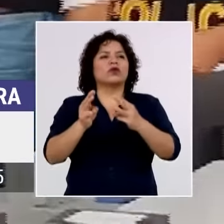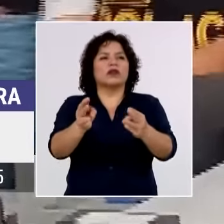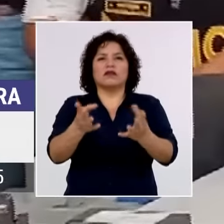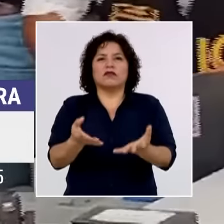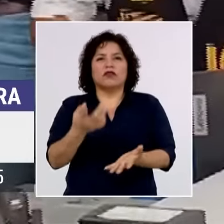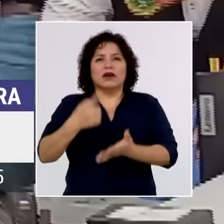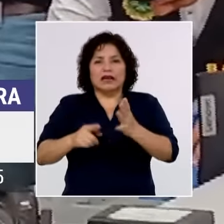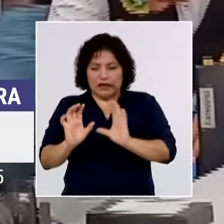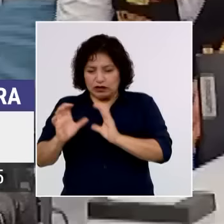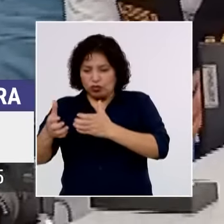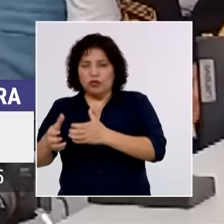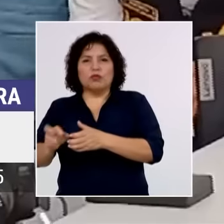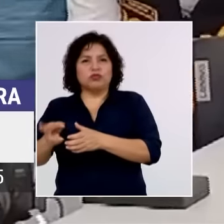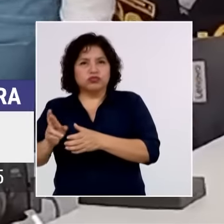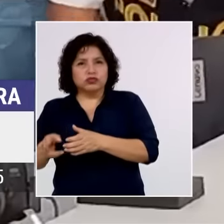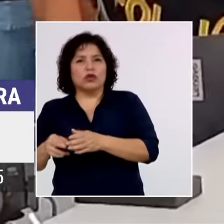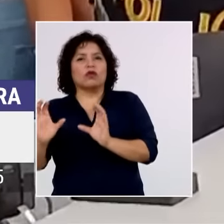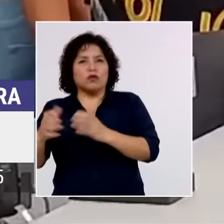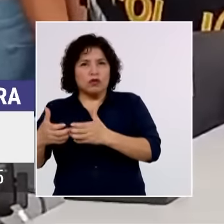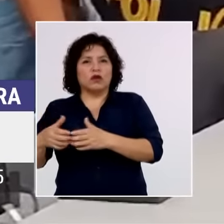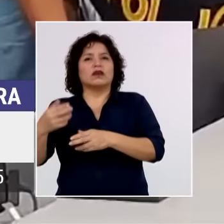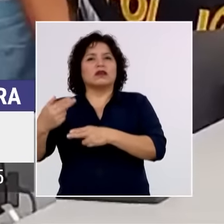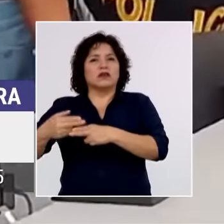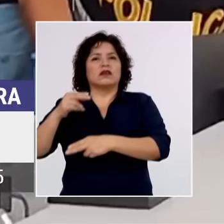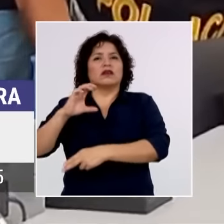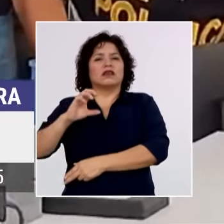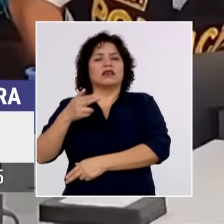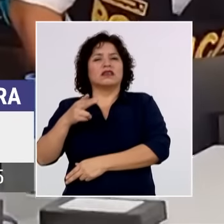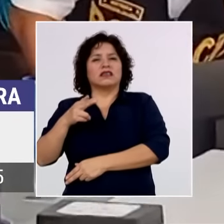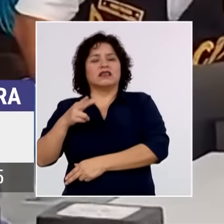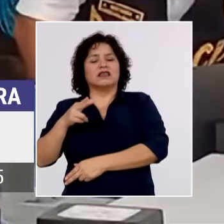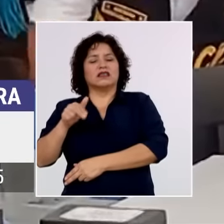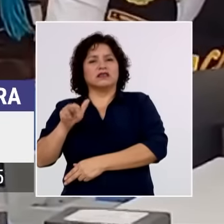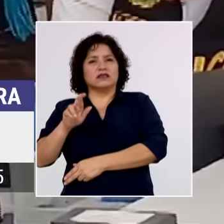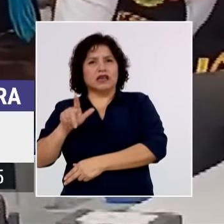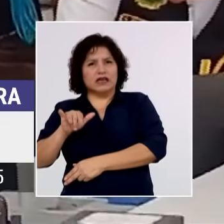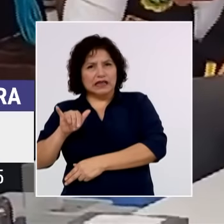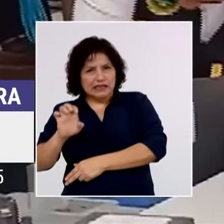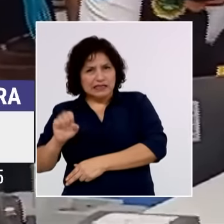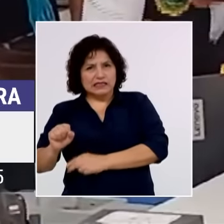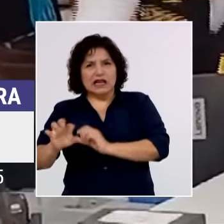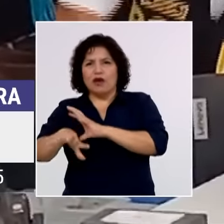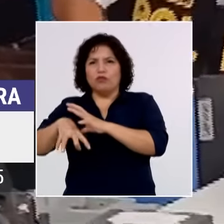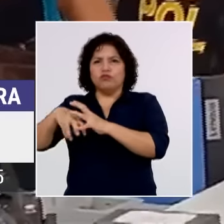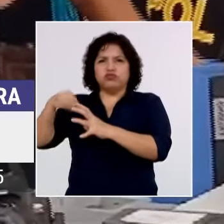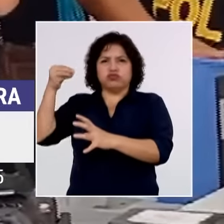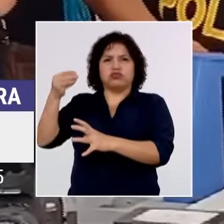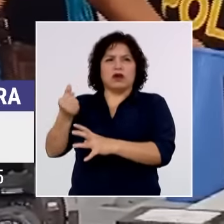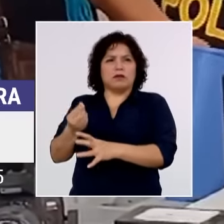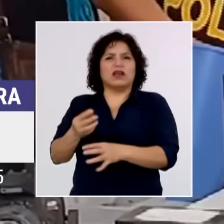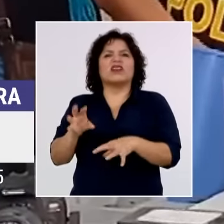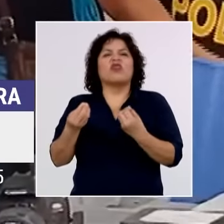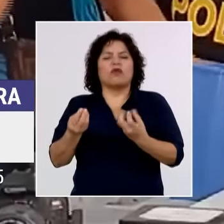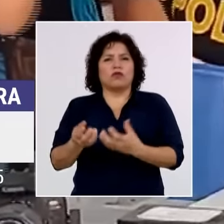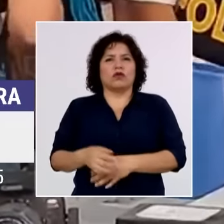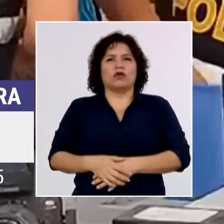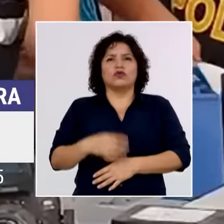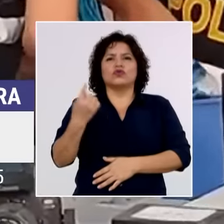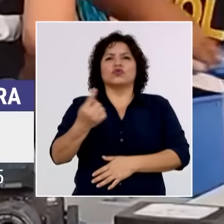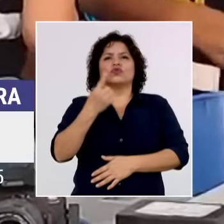esta banda criminal denominada los Charlies de Morropón alzan con toda esta cantidad de dinero. Pues, Lorena,